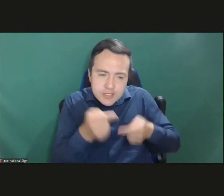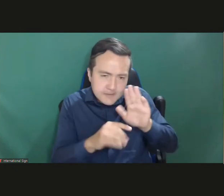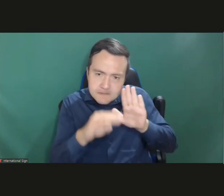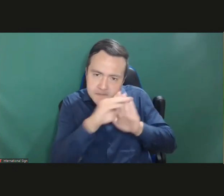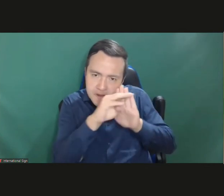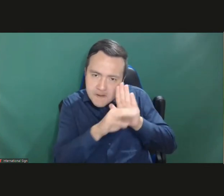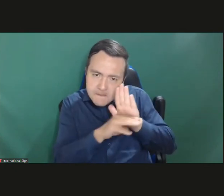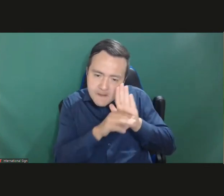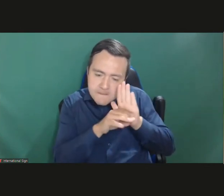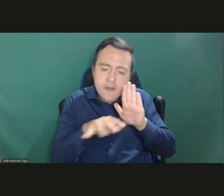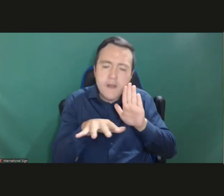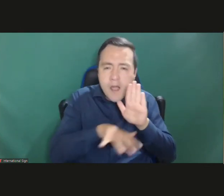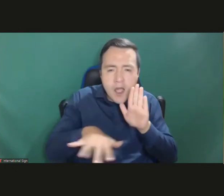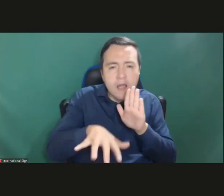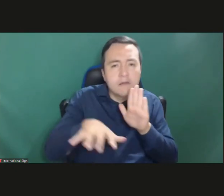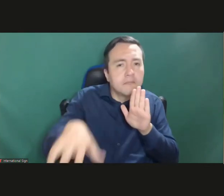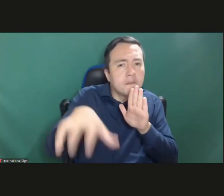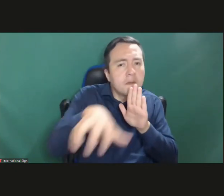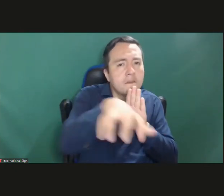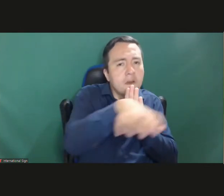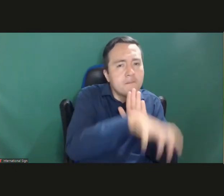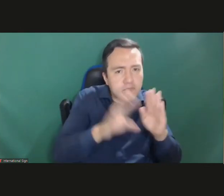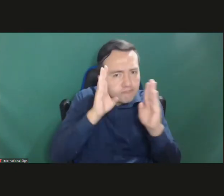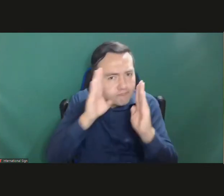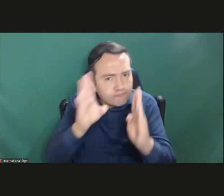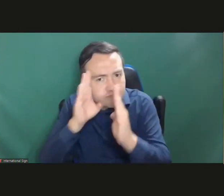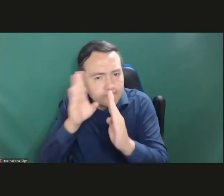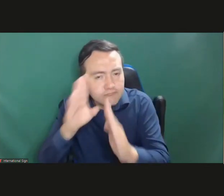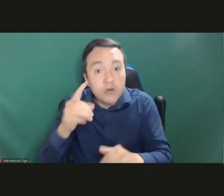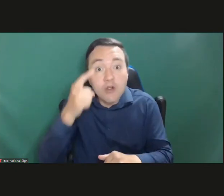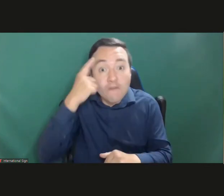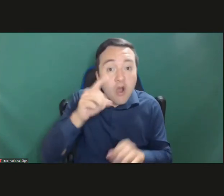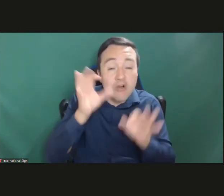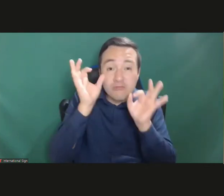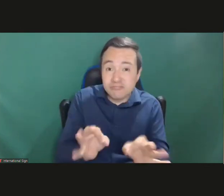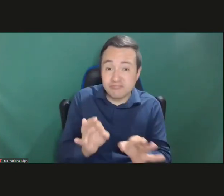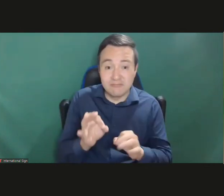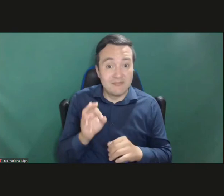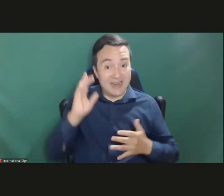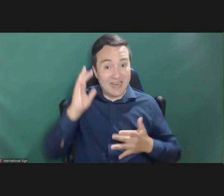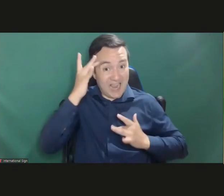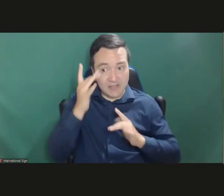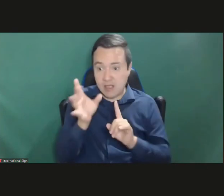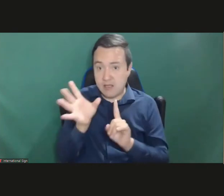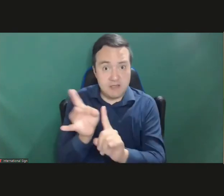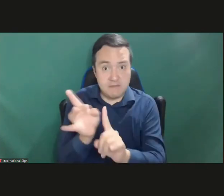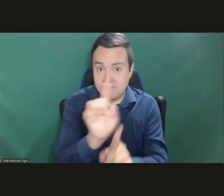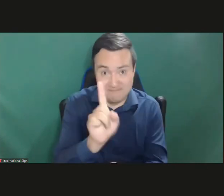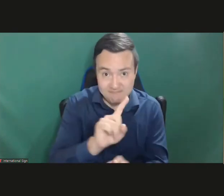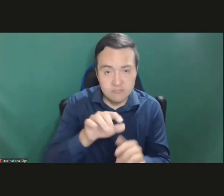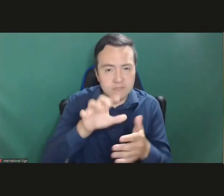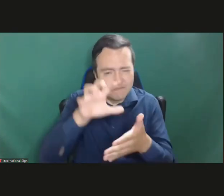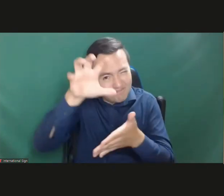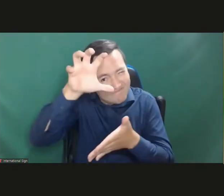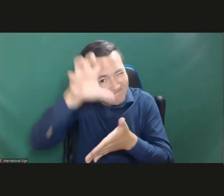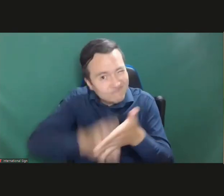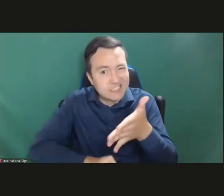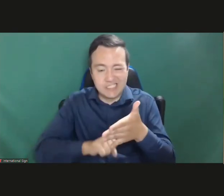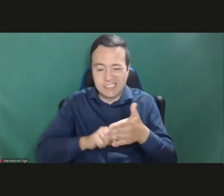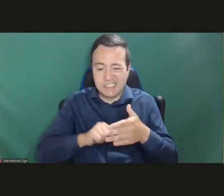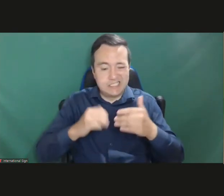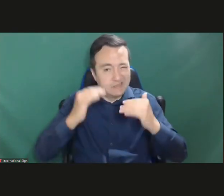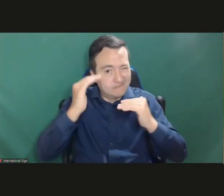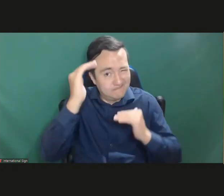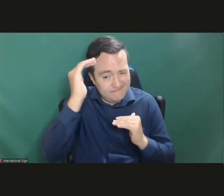sanitarios para la prevención de la cnt a medida que ya que esas verdades siguen siendo la mayor